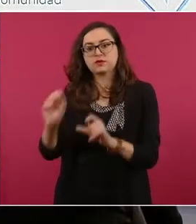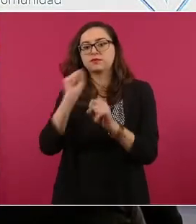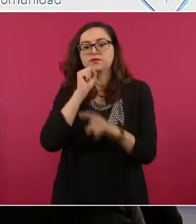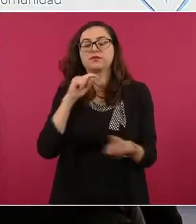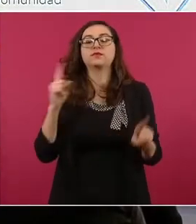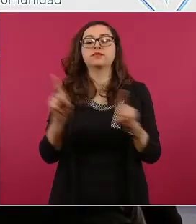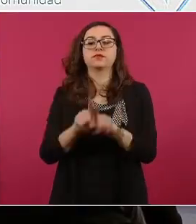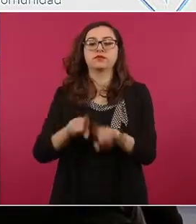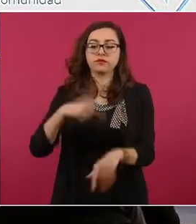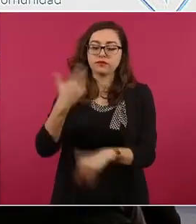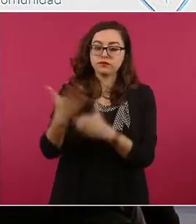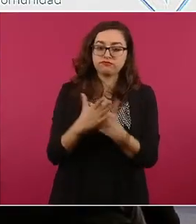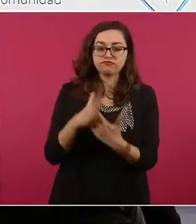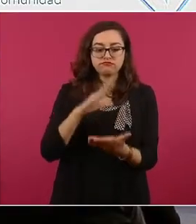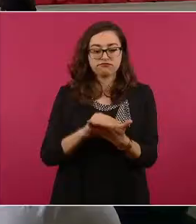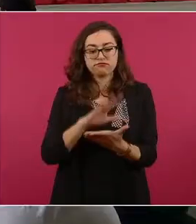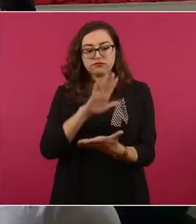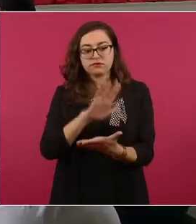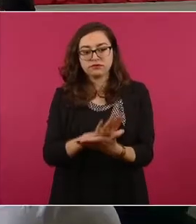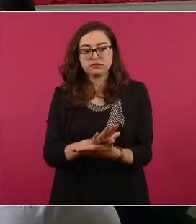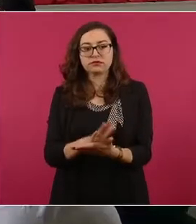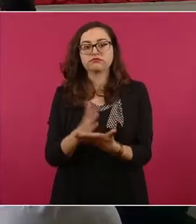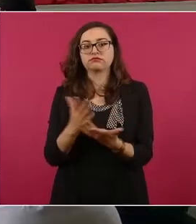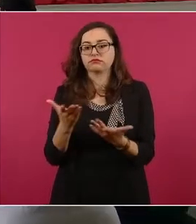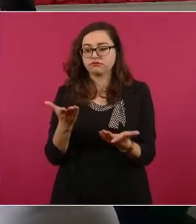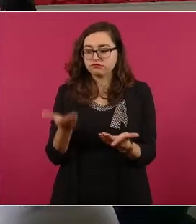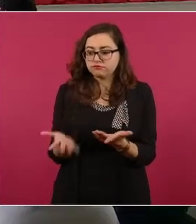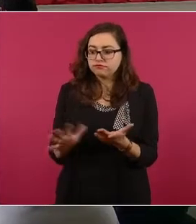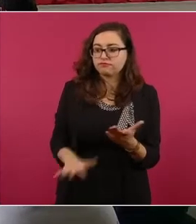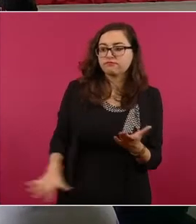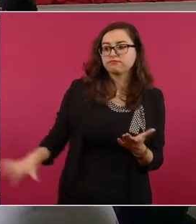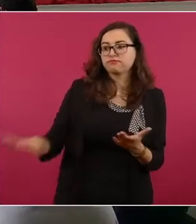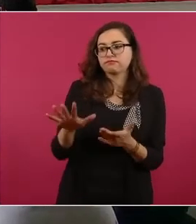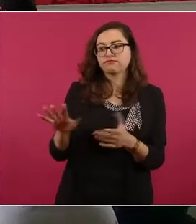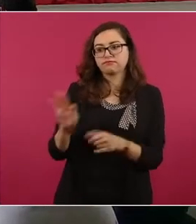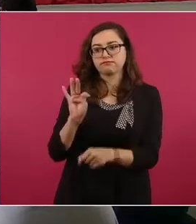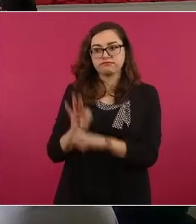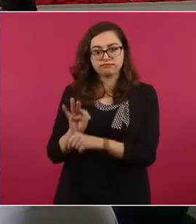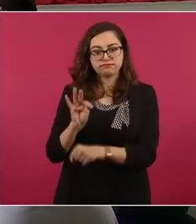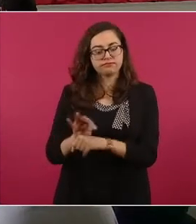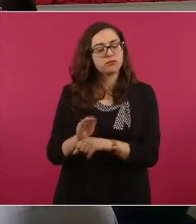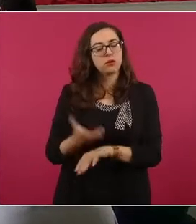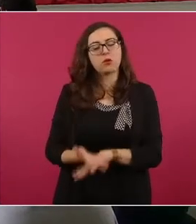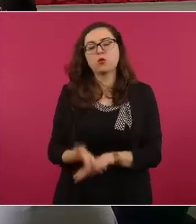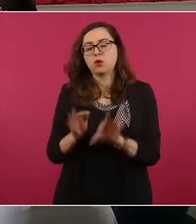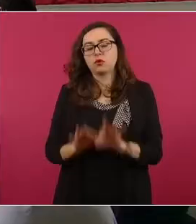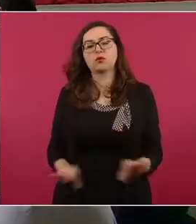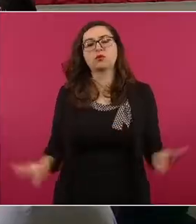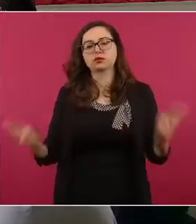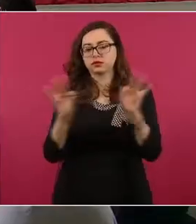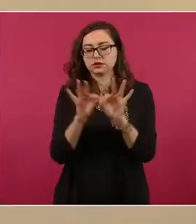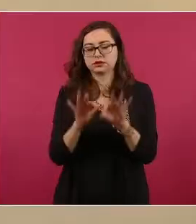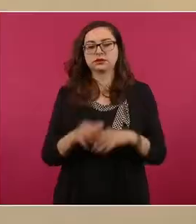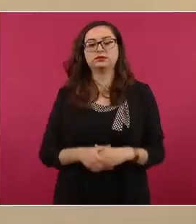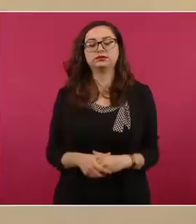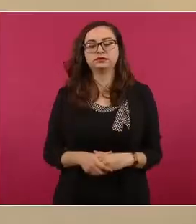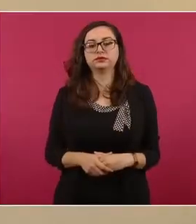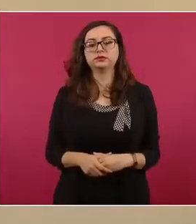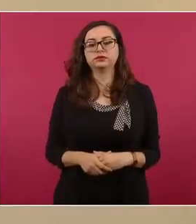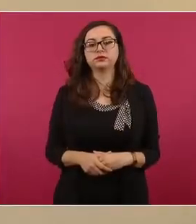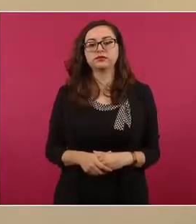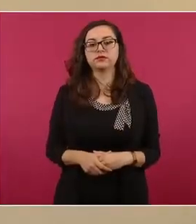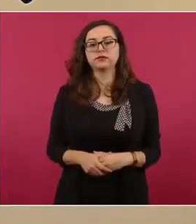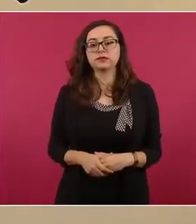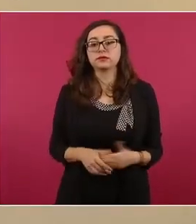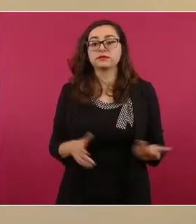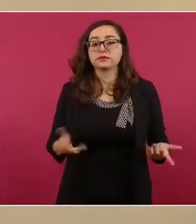e incidencia a favor de la protección de estos bienes comunes que son tan importantes. Estos bienes se